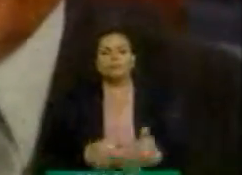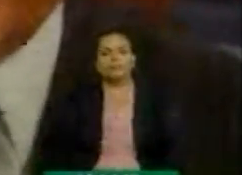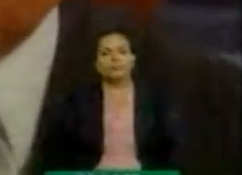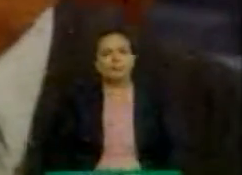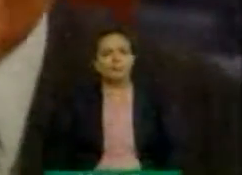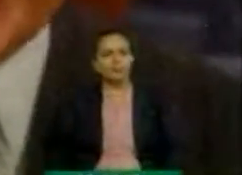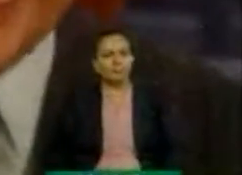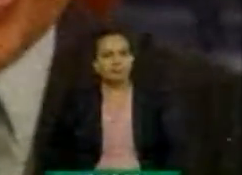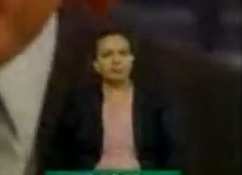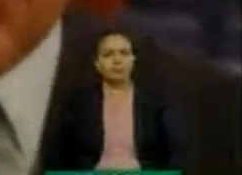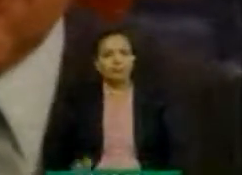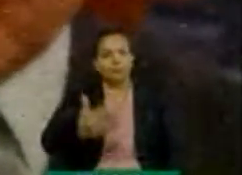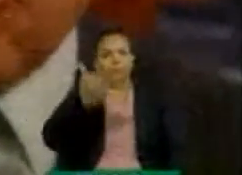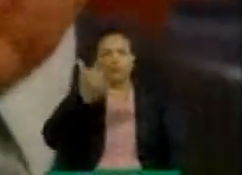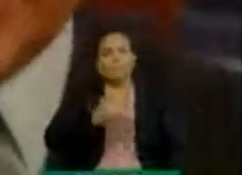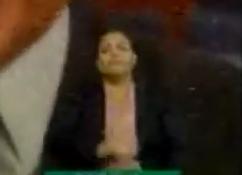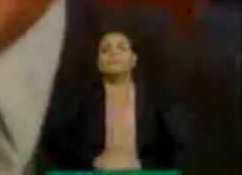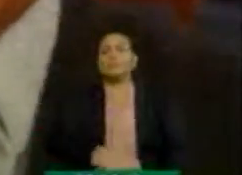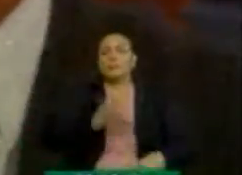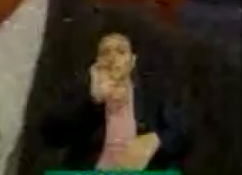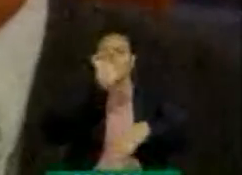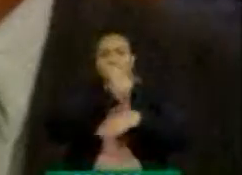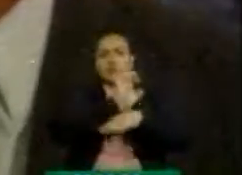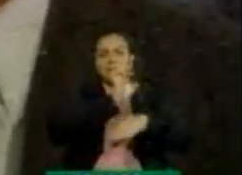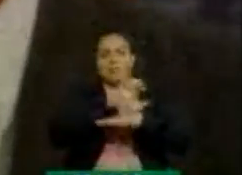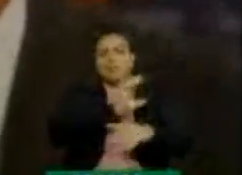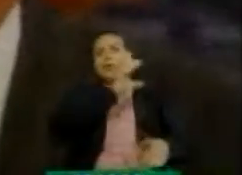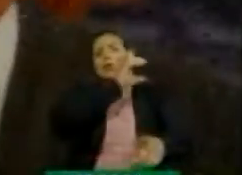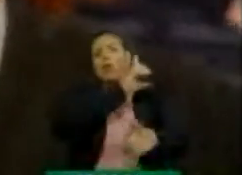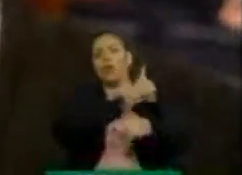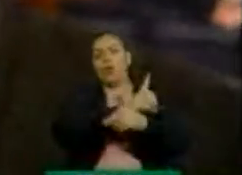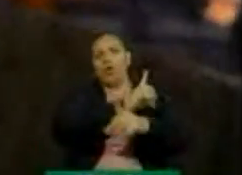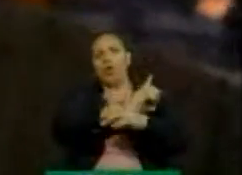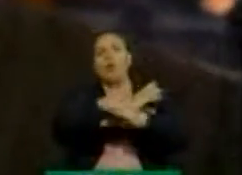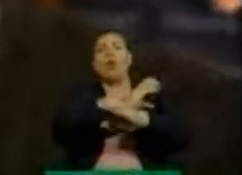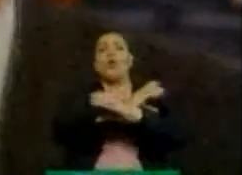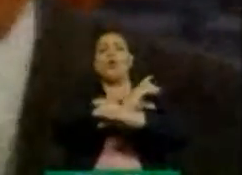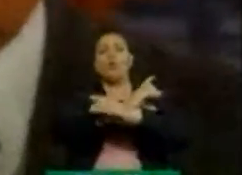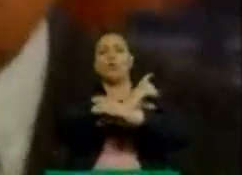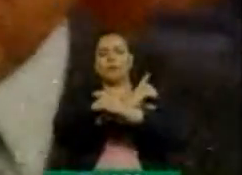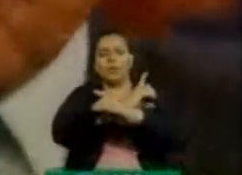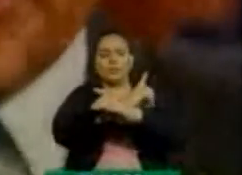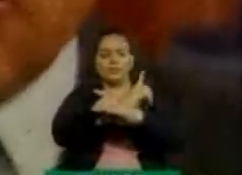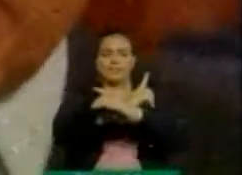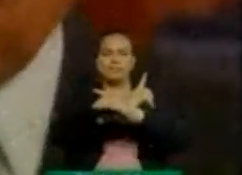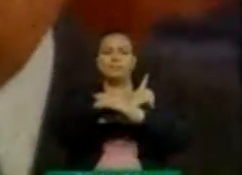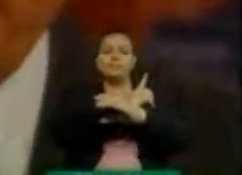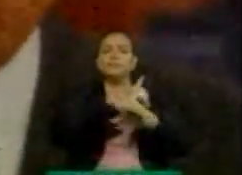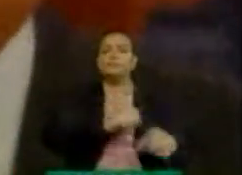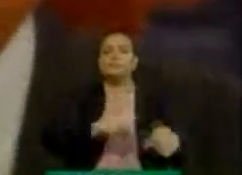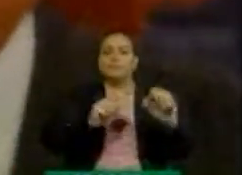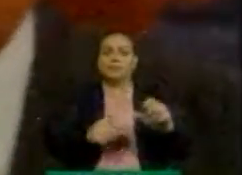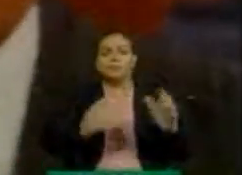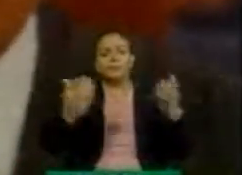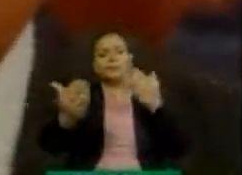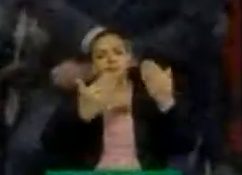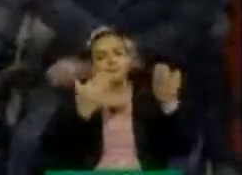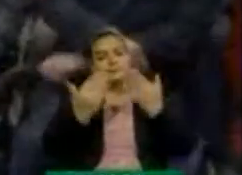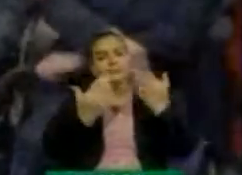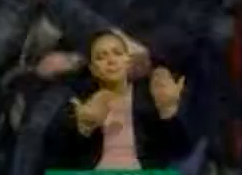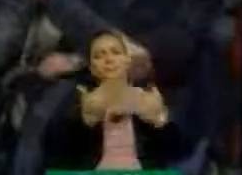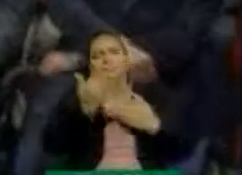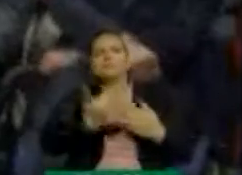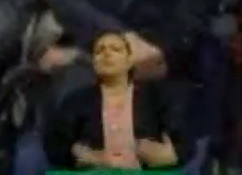el conavi del ecuador con la idea e impulsar un convenio de cooperación bilateral